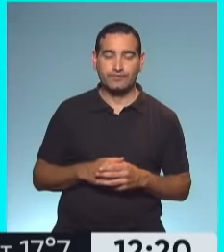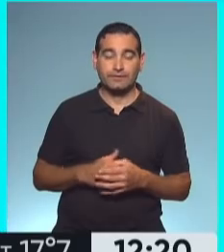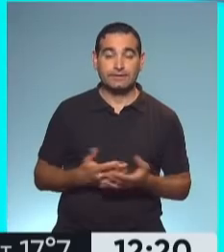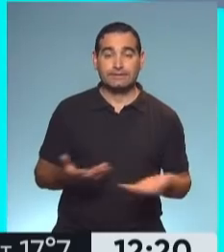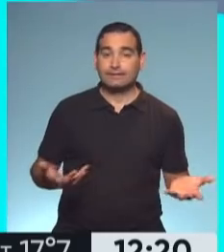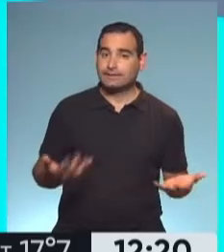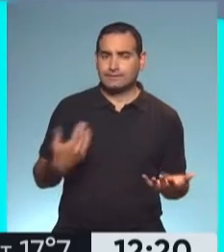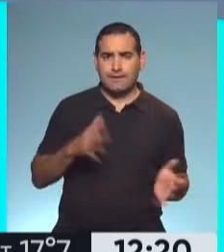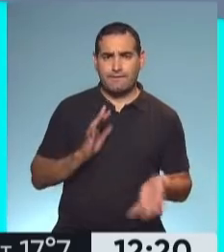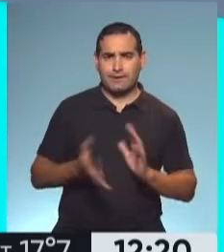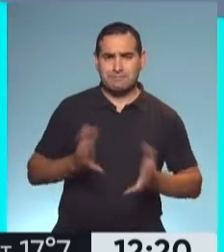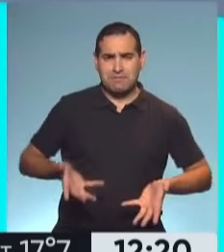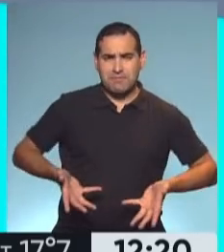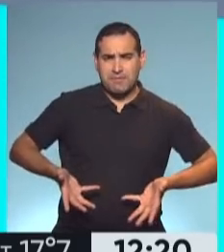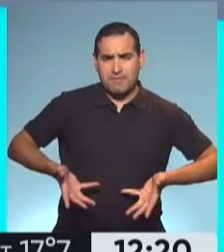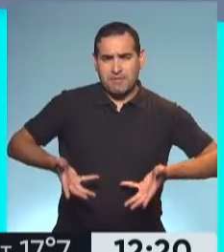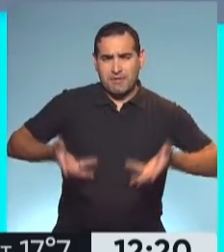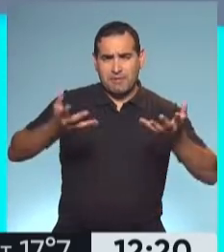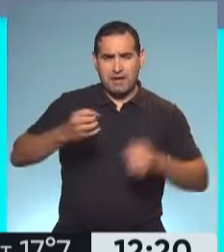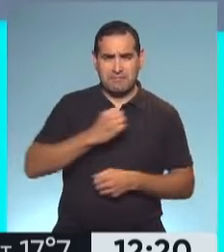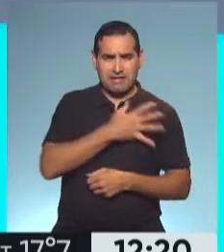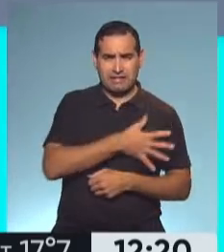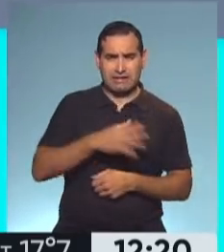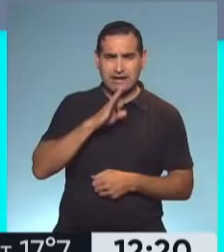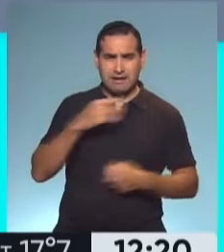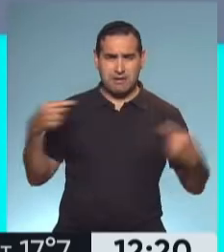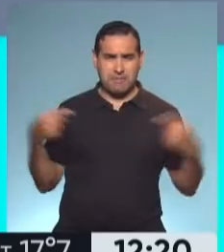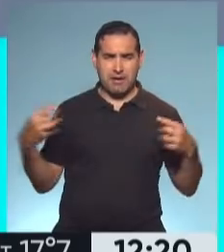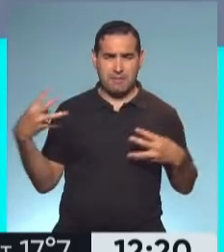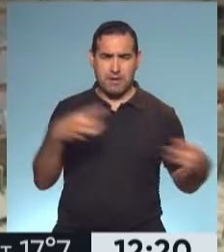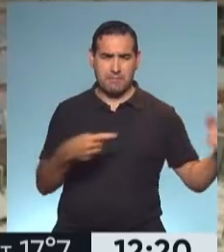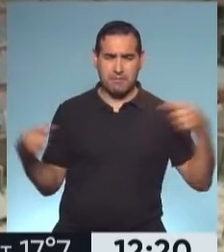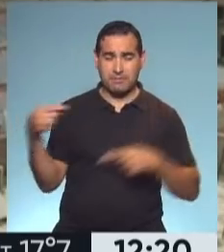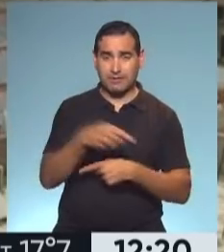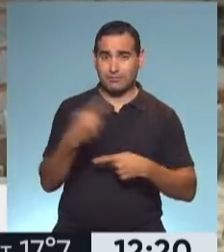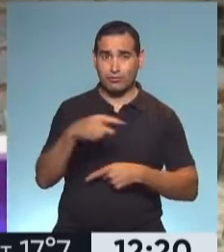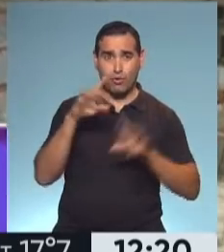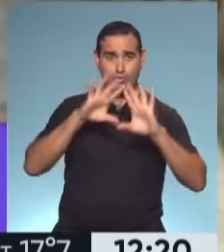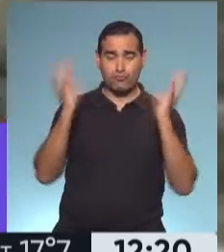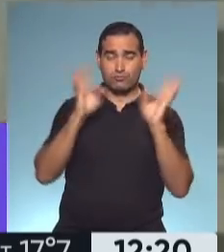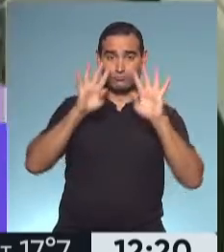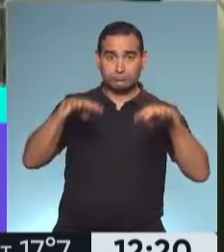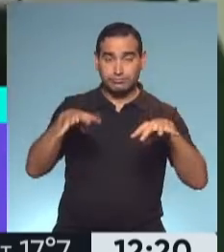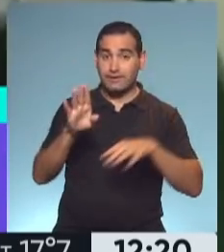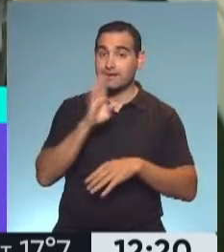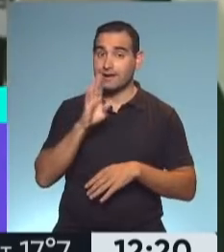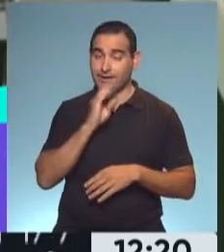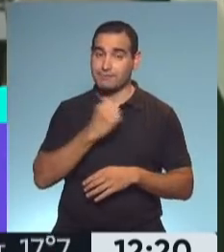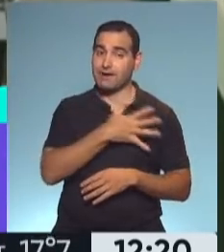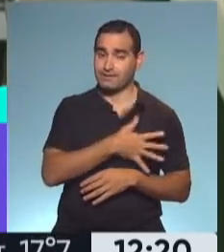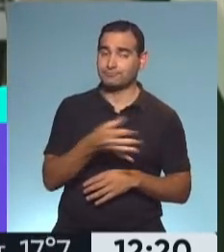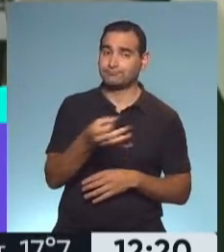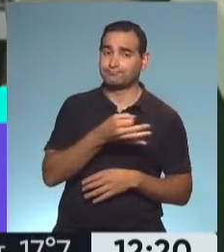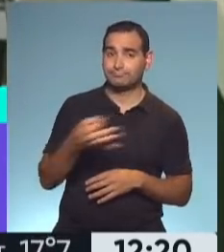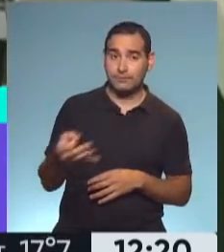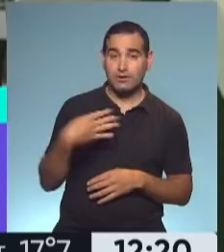Lamentablemente crece la violencia en Medio Oriente, continúa el fuego cruzado, los ojos del mundo están posados justamente en Israel y en Palestina. Exactamente,